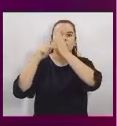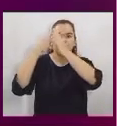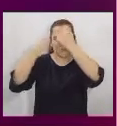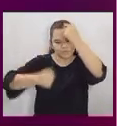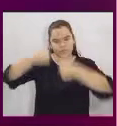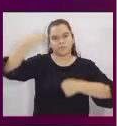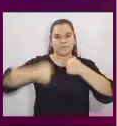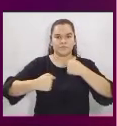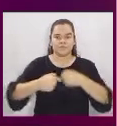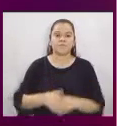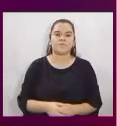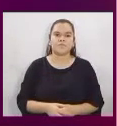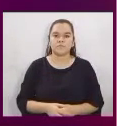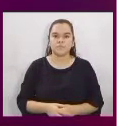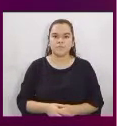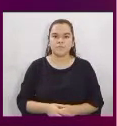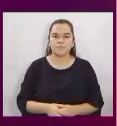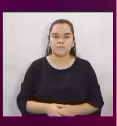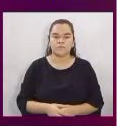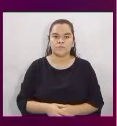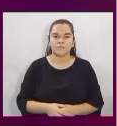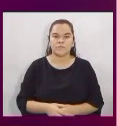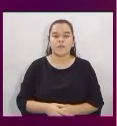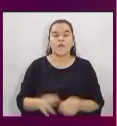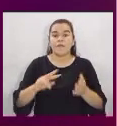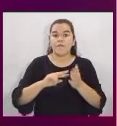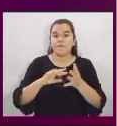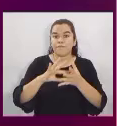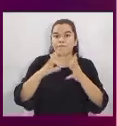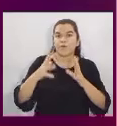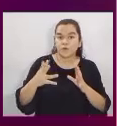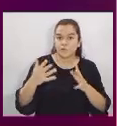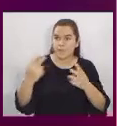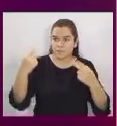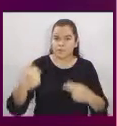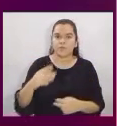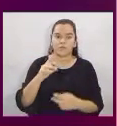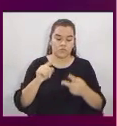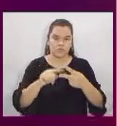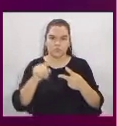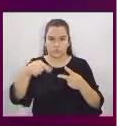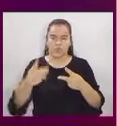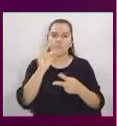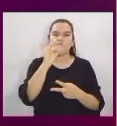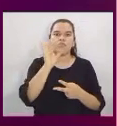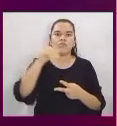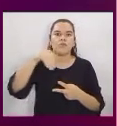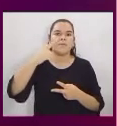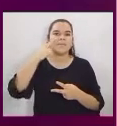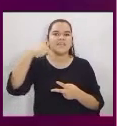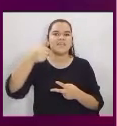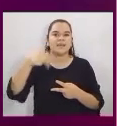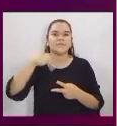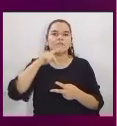Bueno, las formas de transmisión pueden ser dominantes o recesivas. Las